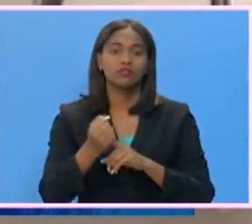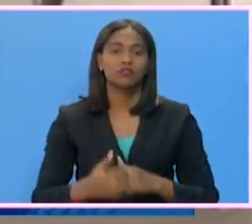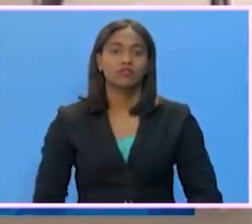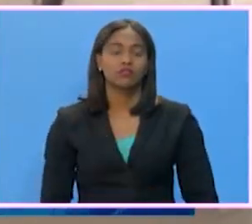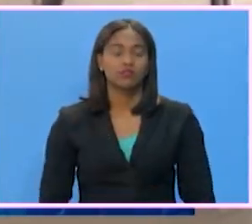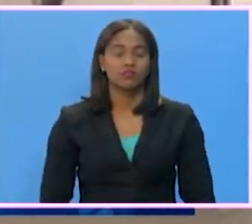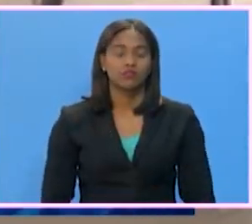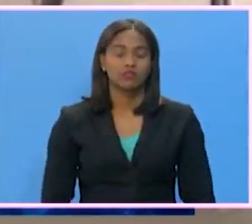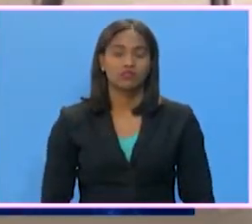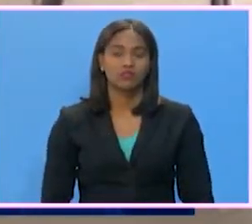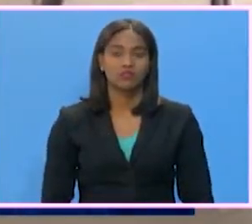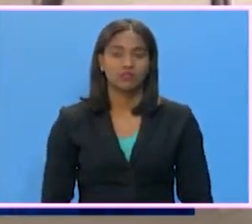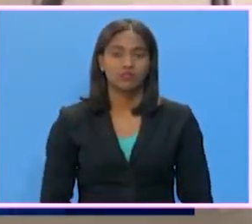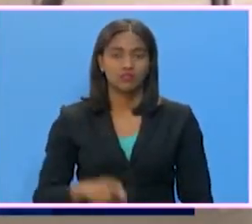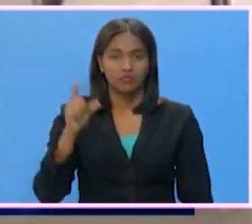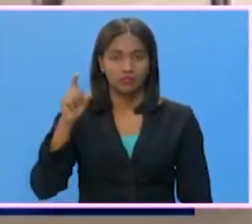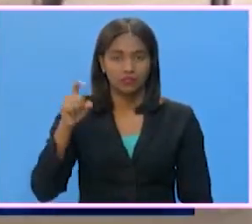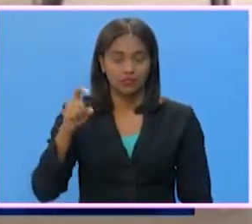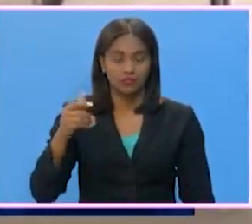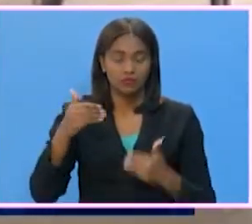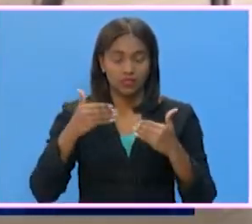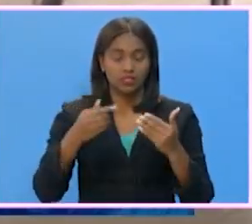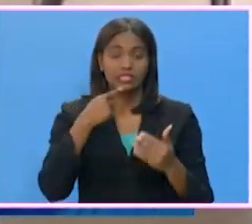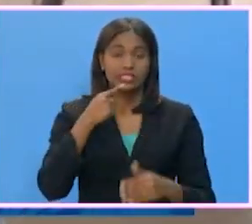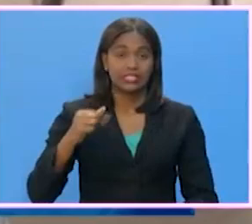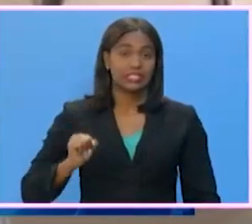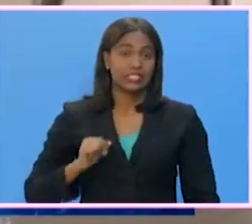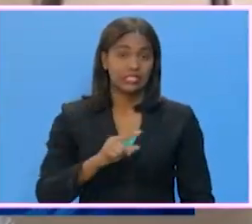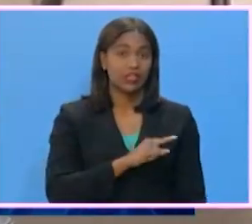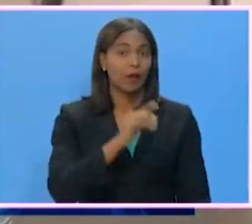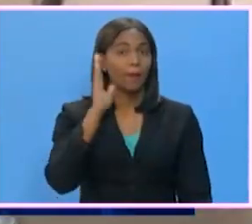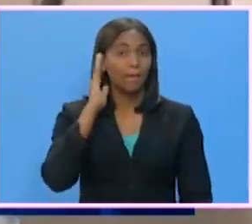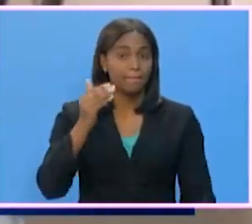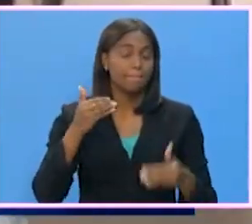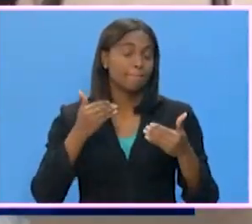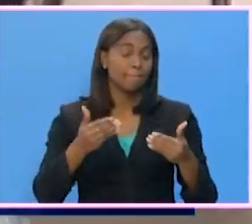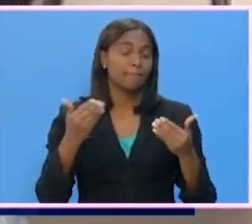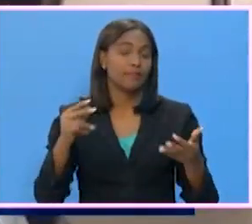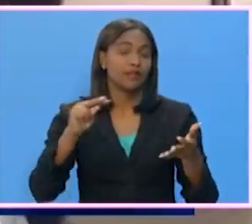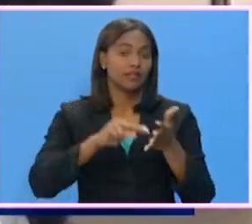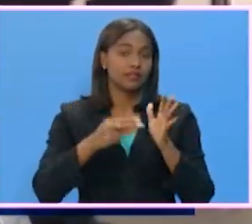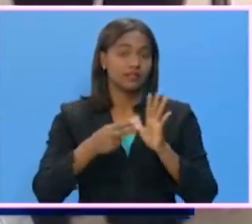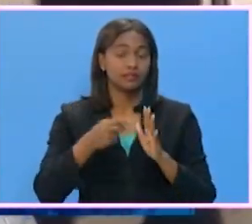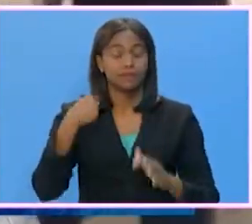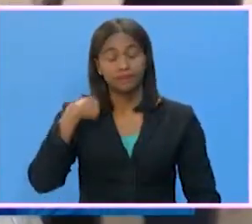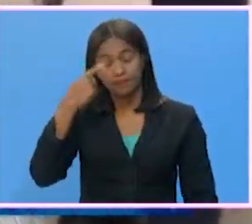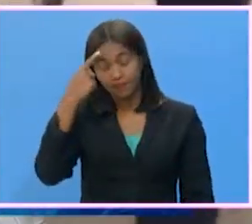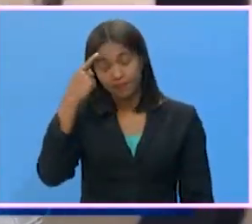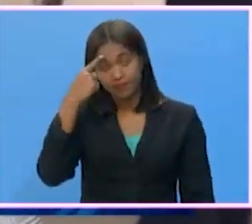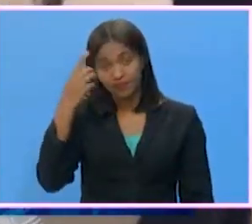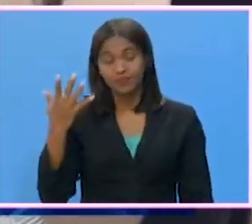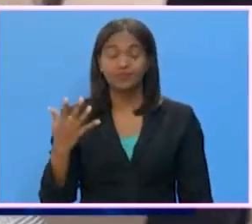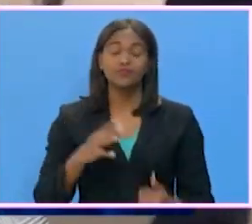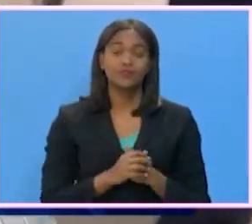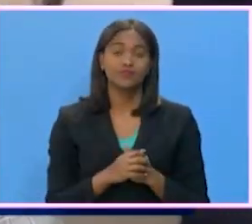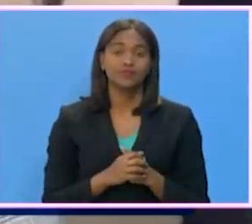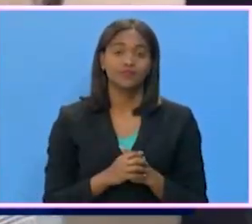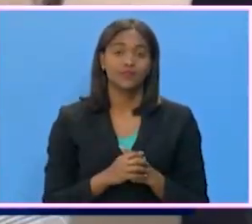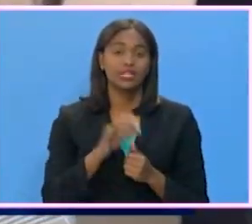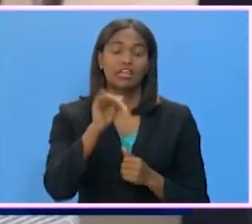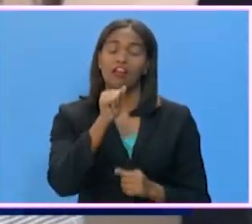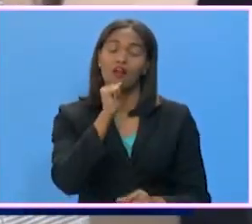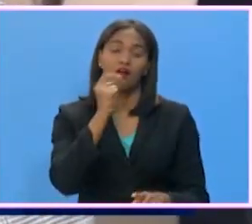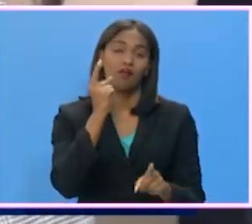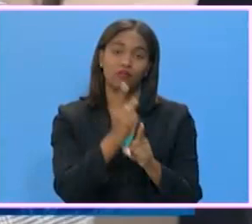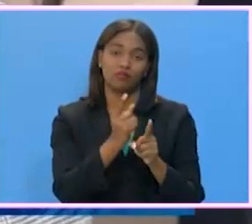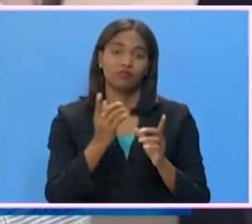de hacerse las vistas públicas que dijo el Senado que se iban a hacer. Es decir, entiendo que es inoportuno.